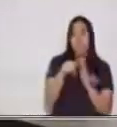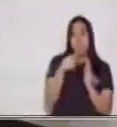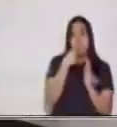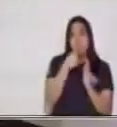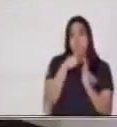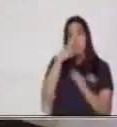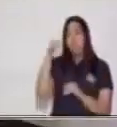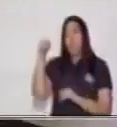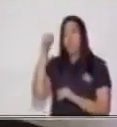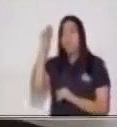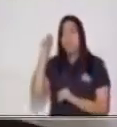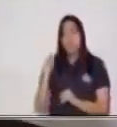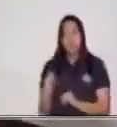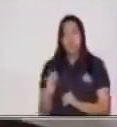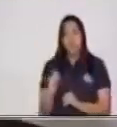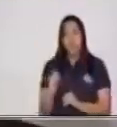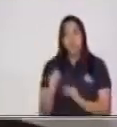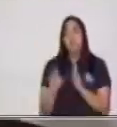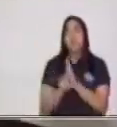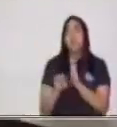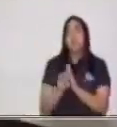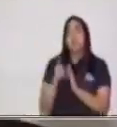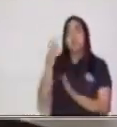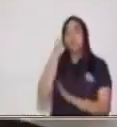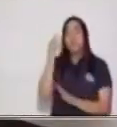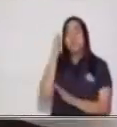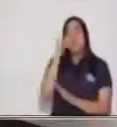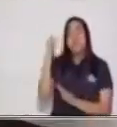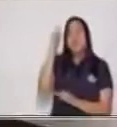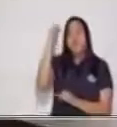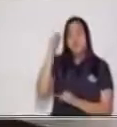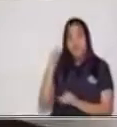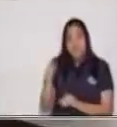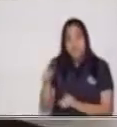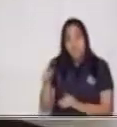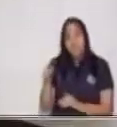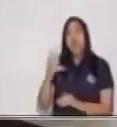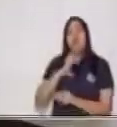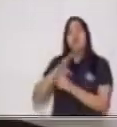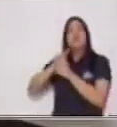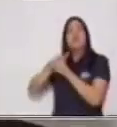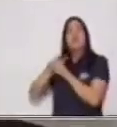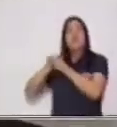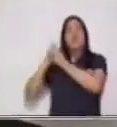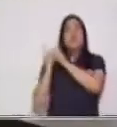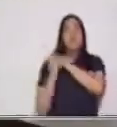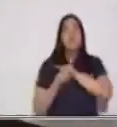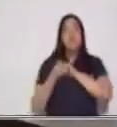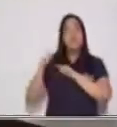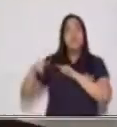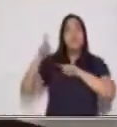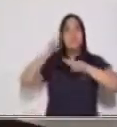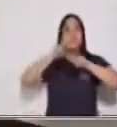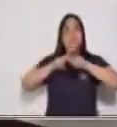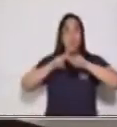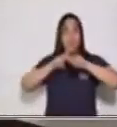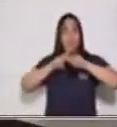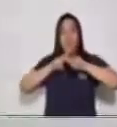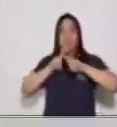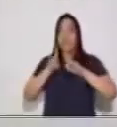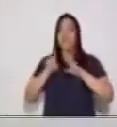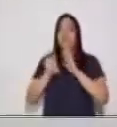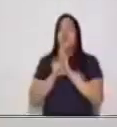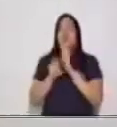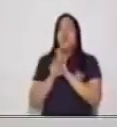una división. Este valor que está dividiendo lo tenemos que pasar al otro lado a multiplicar. Y entonces vamos a